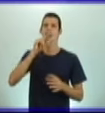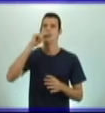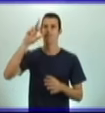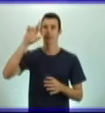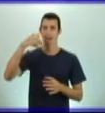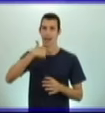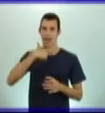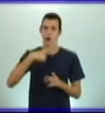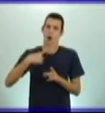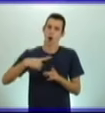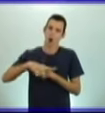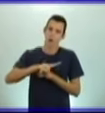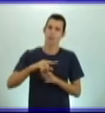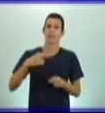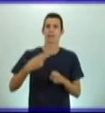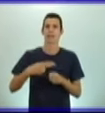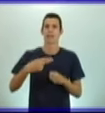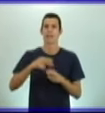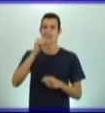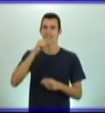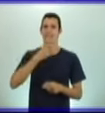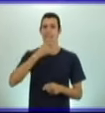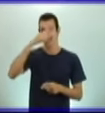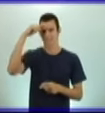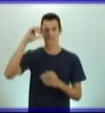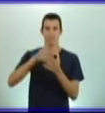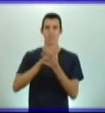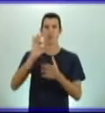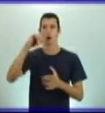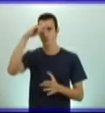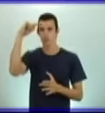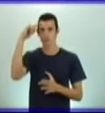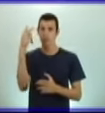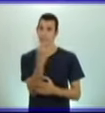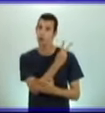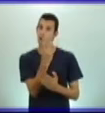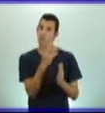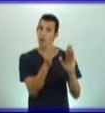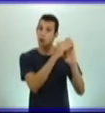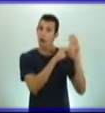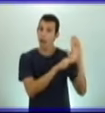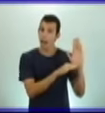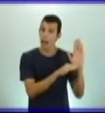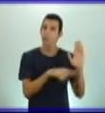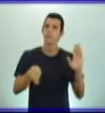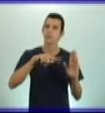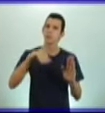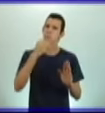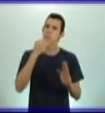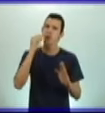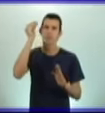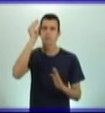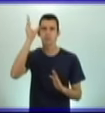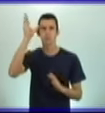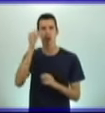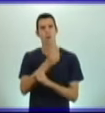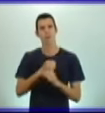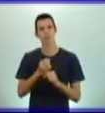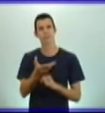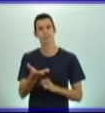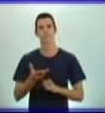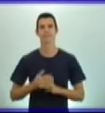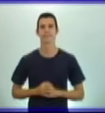Demos, que les permite hacer el mismo análisis. A partir de aquí, les proponemos, además de trabajo independiente,